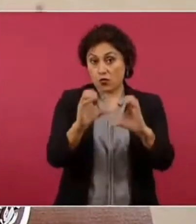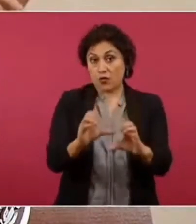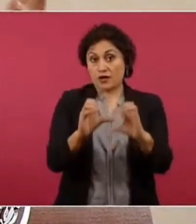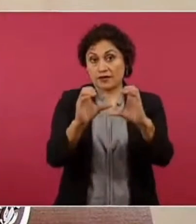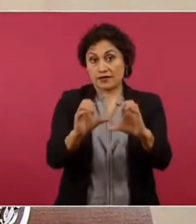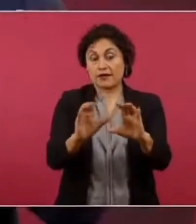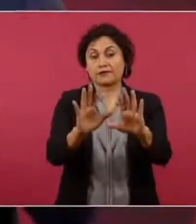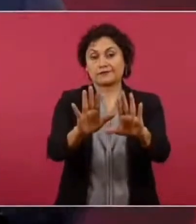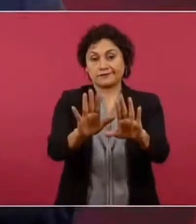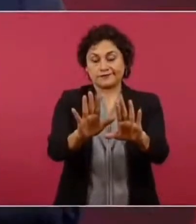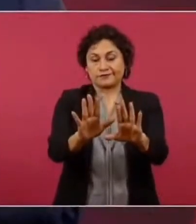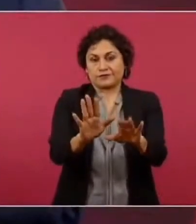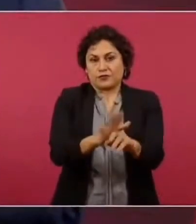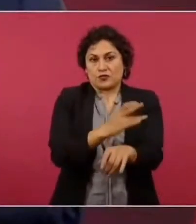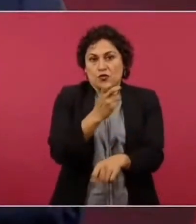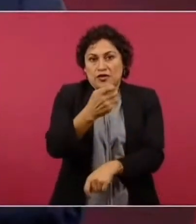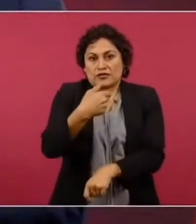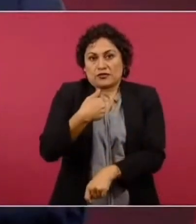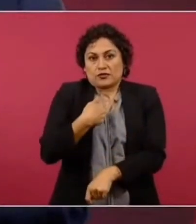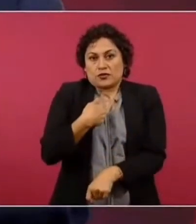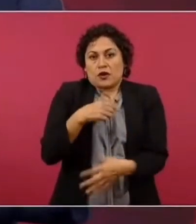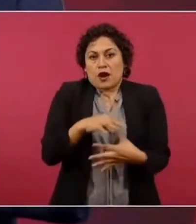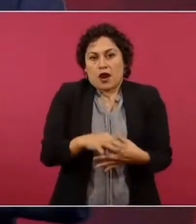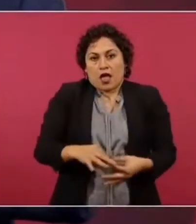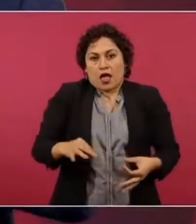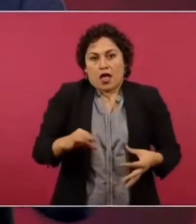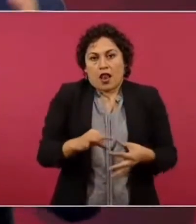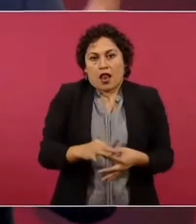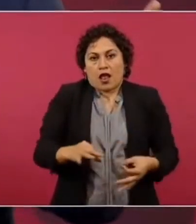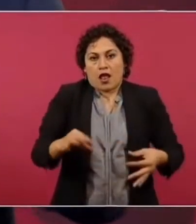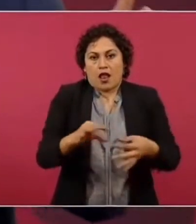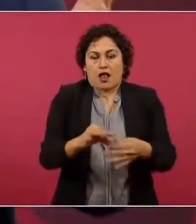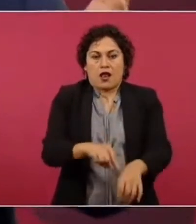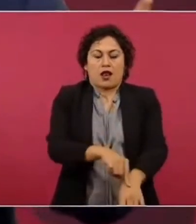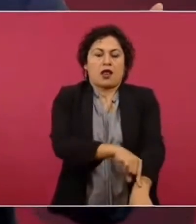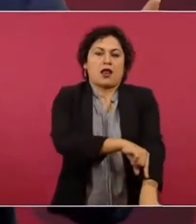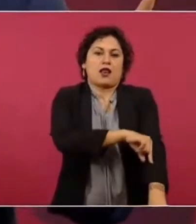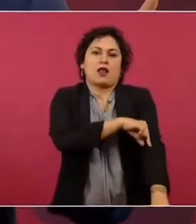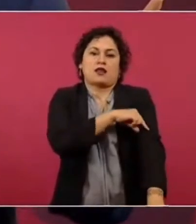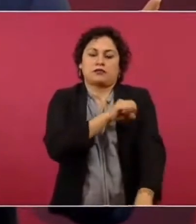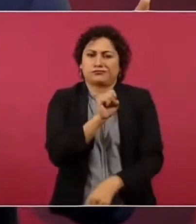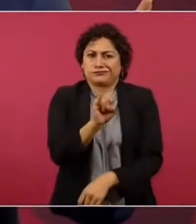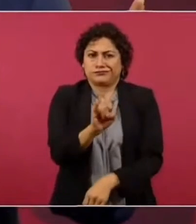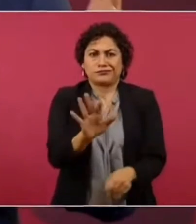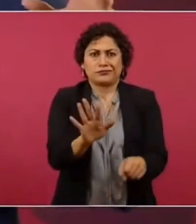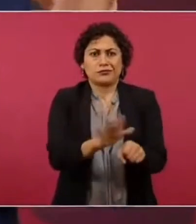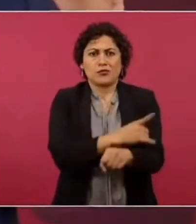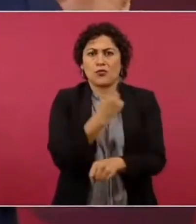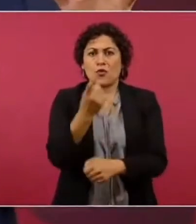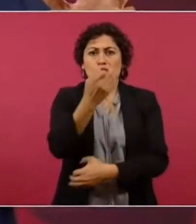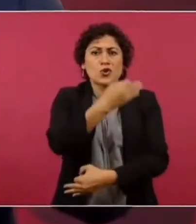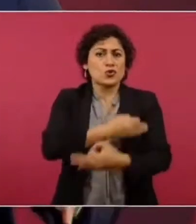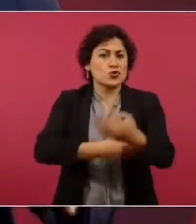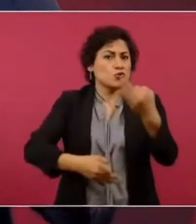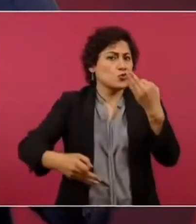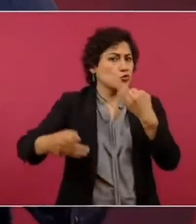tardo tratando este tema, porque pues todos tenemos que ayudar a